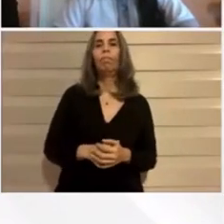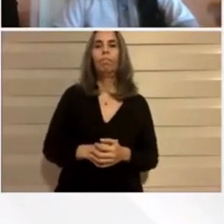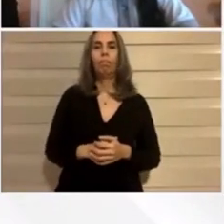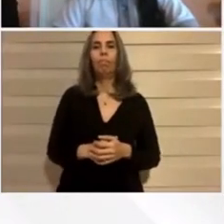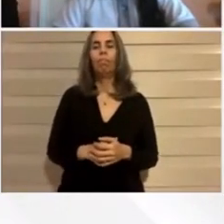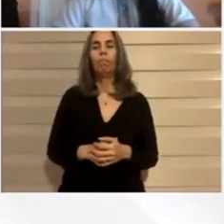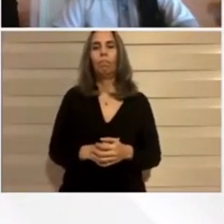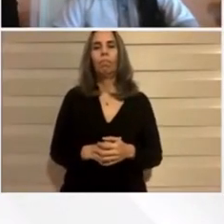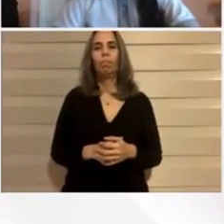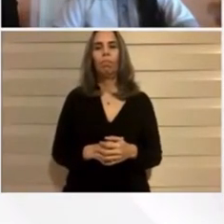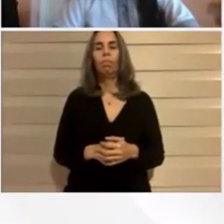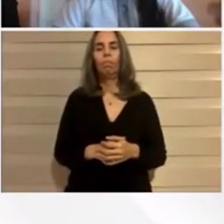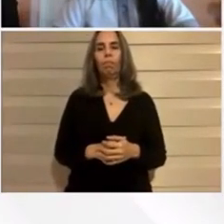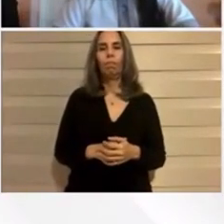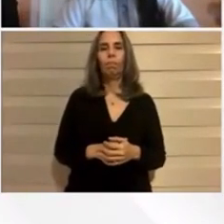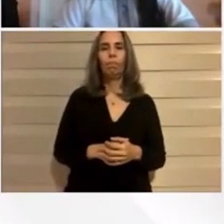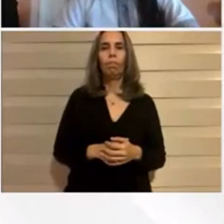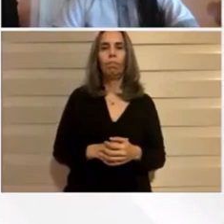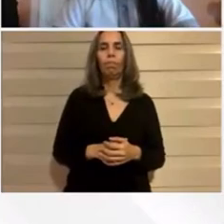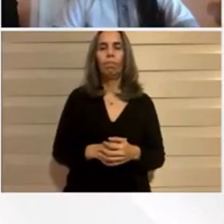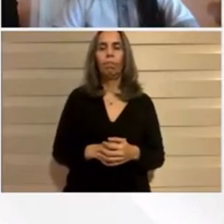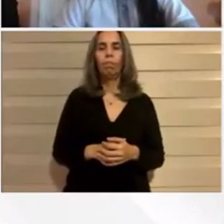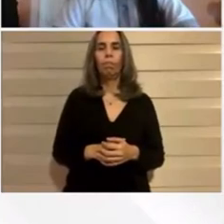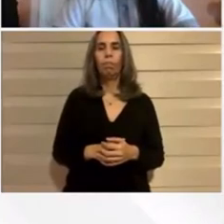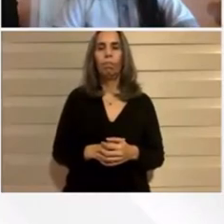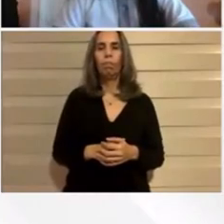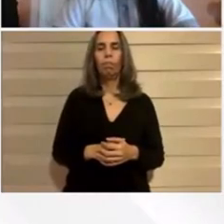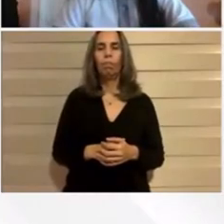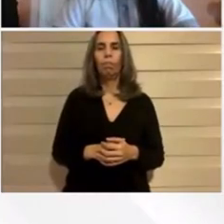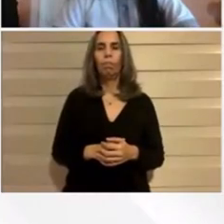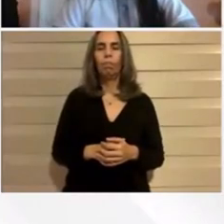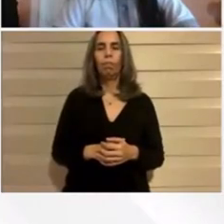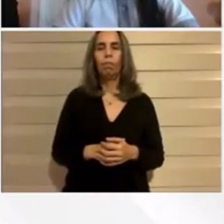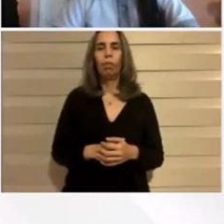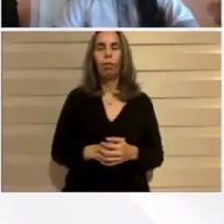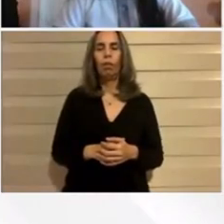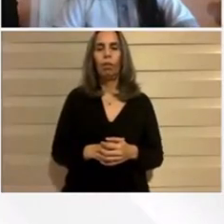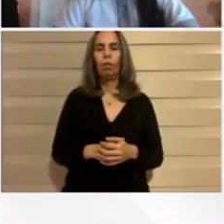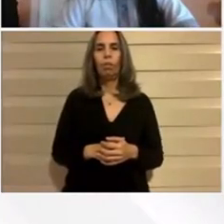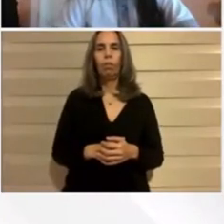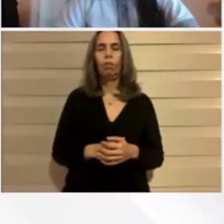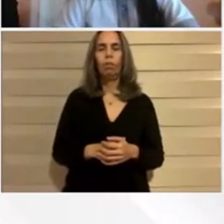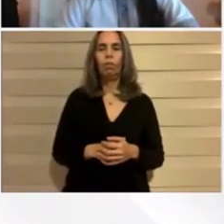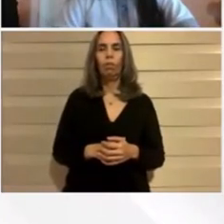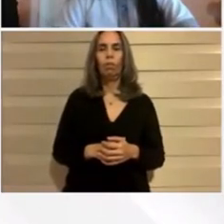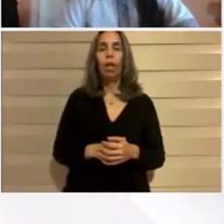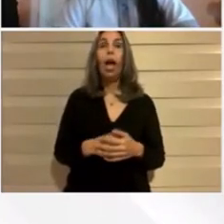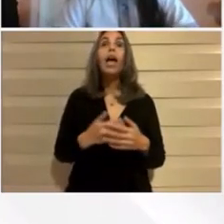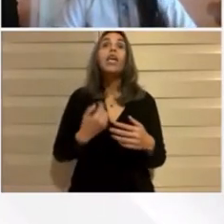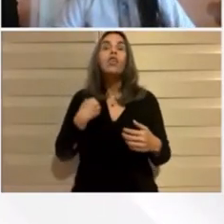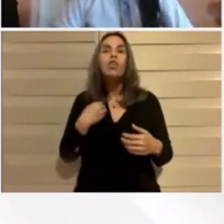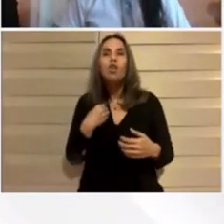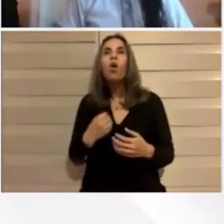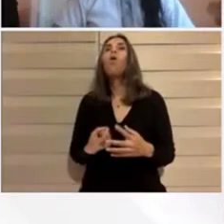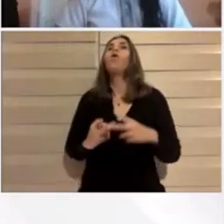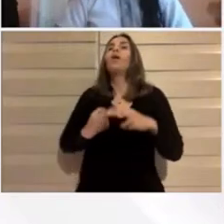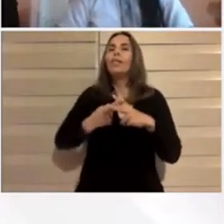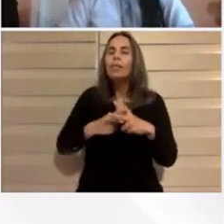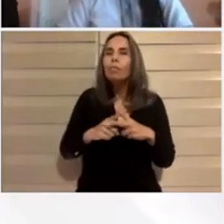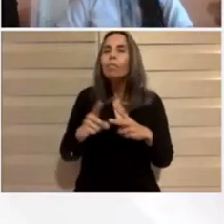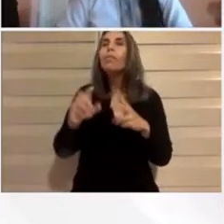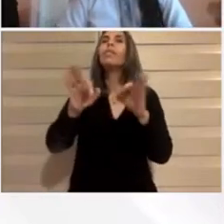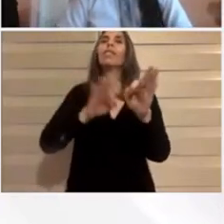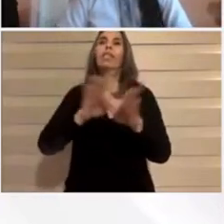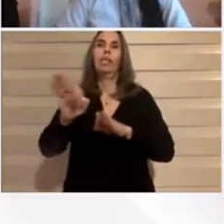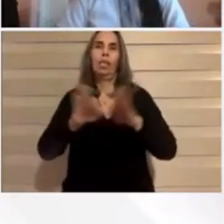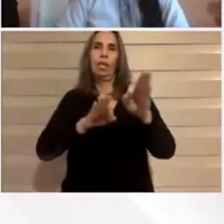las hubiera pensado. Me atreví a empezar a trabajar cuando tenía 14 años y me gustaba mucho